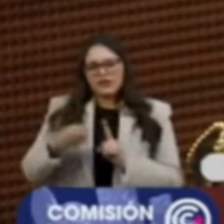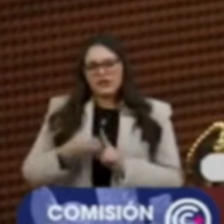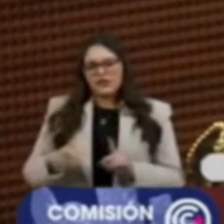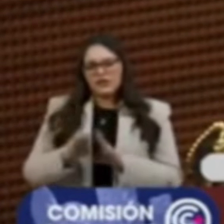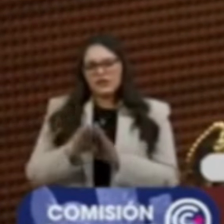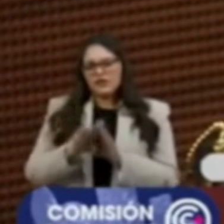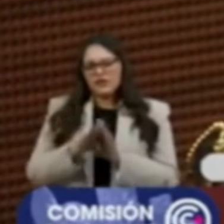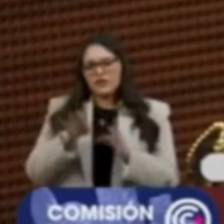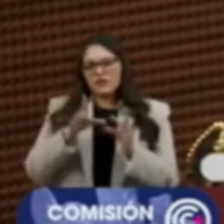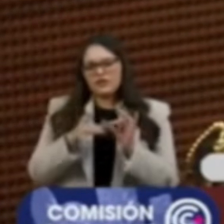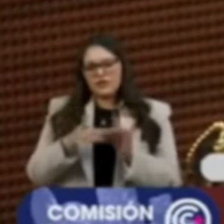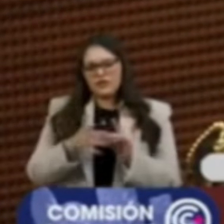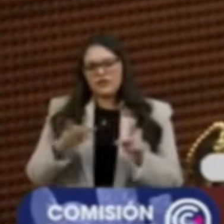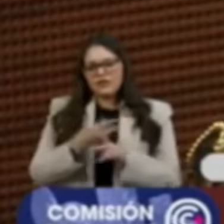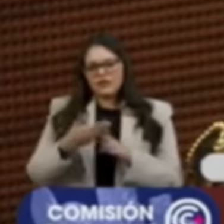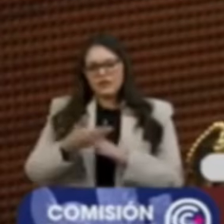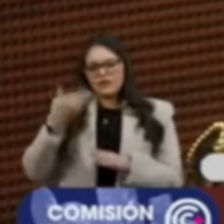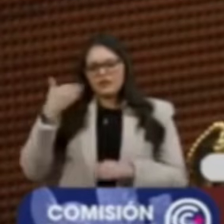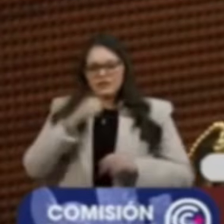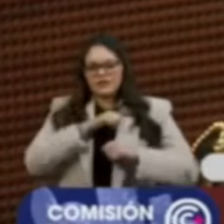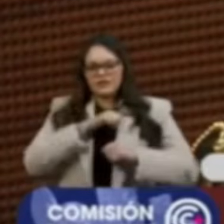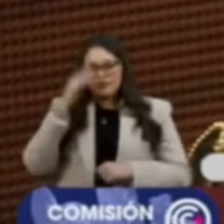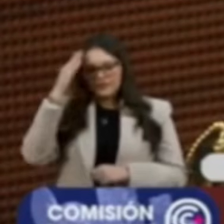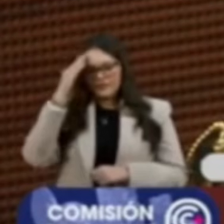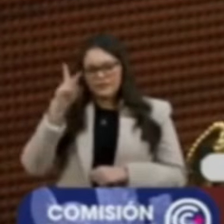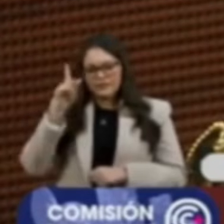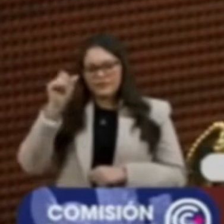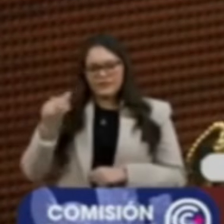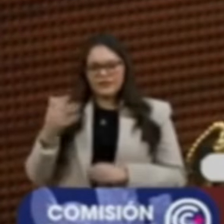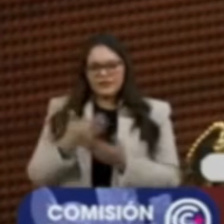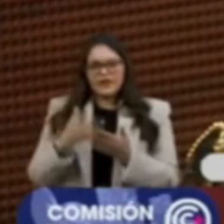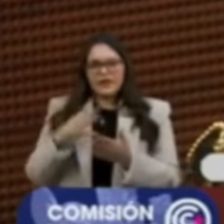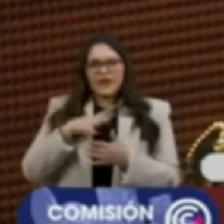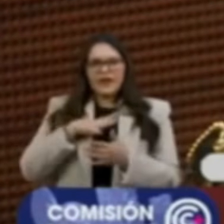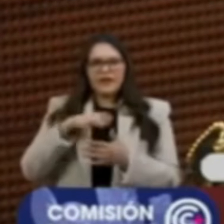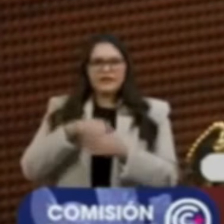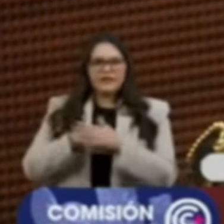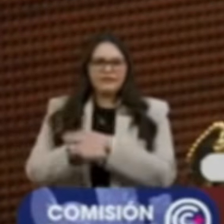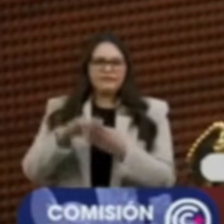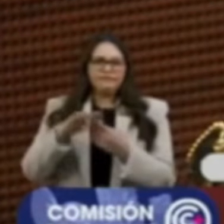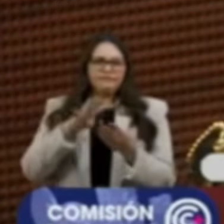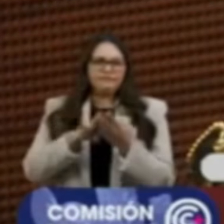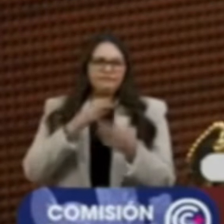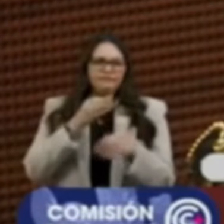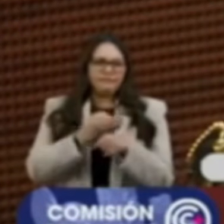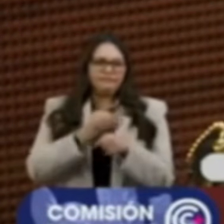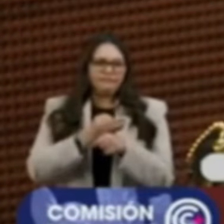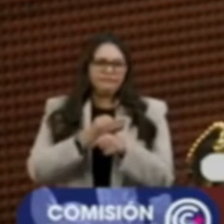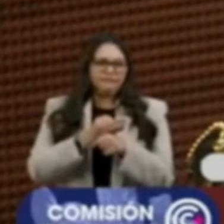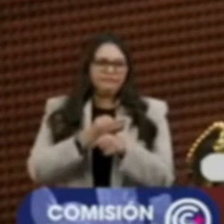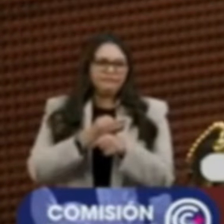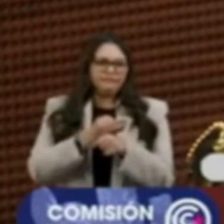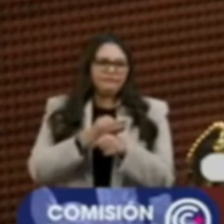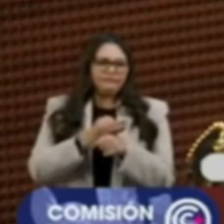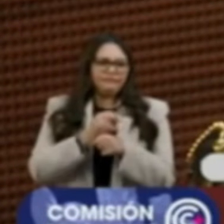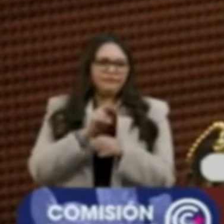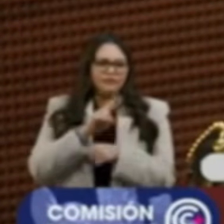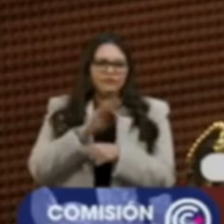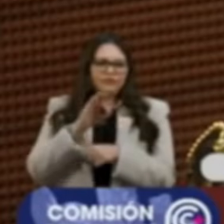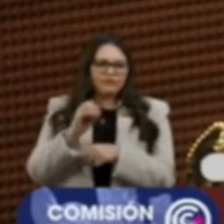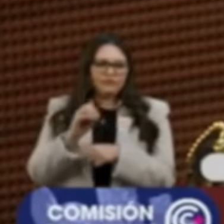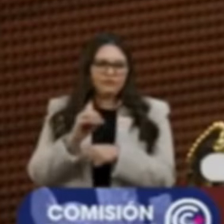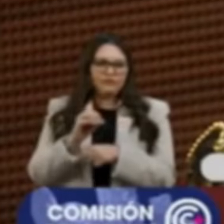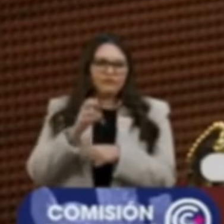cómo operó el reconocido líder panista que se encuentra en prisión? Líder panista y huachicolero, por